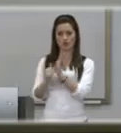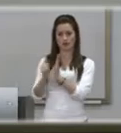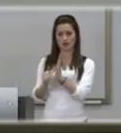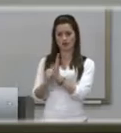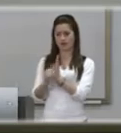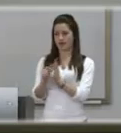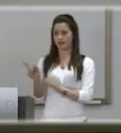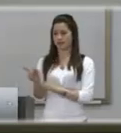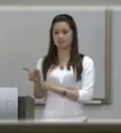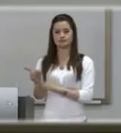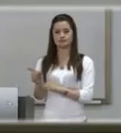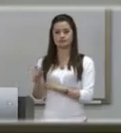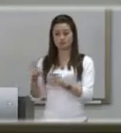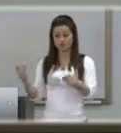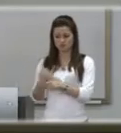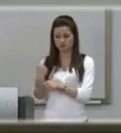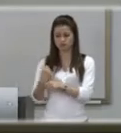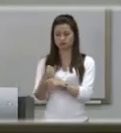y